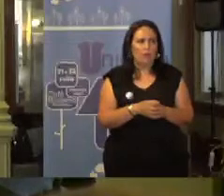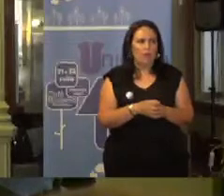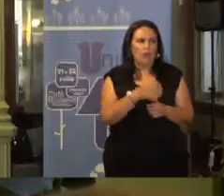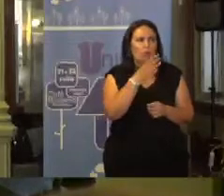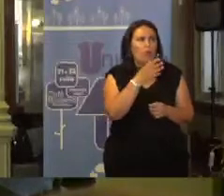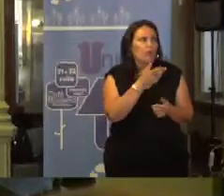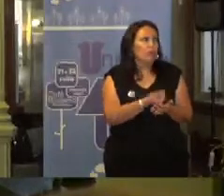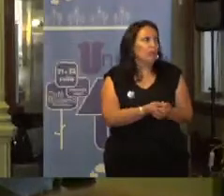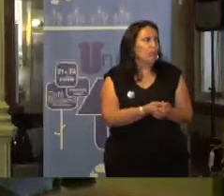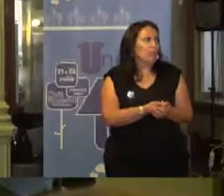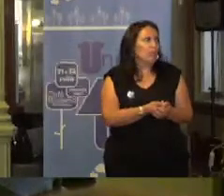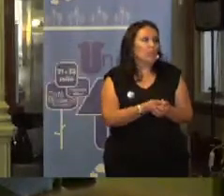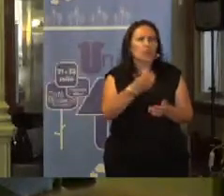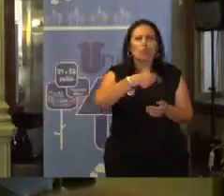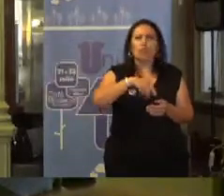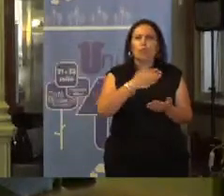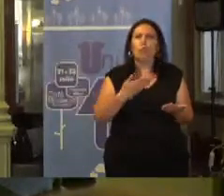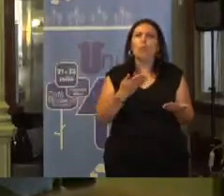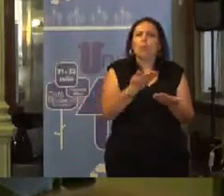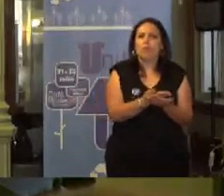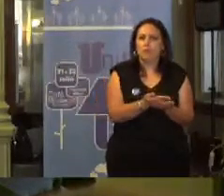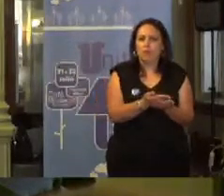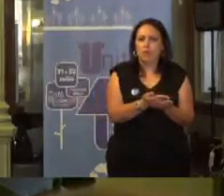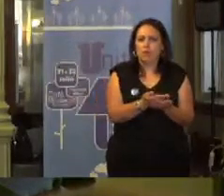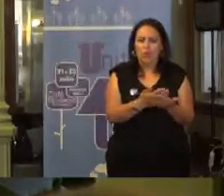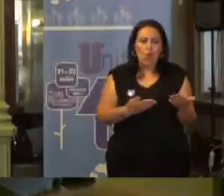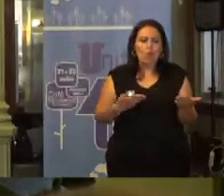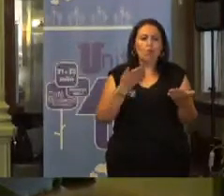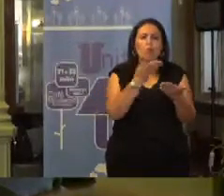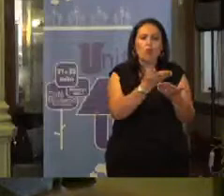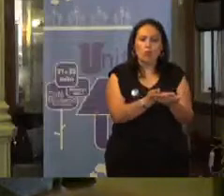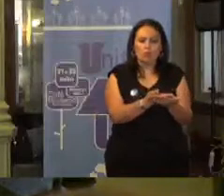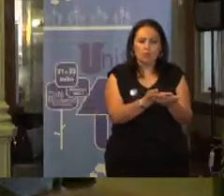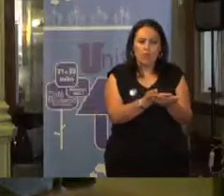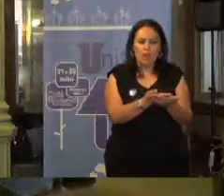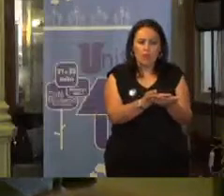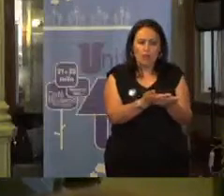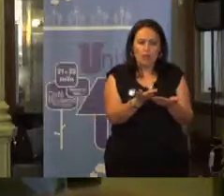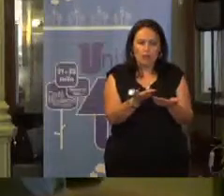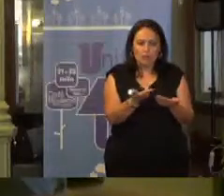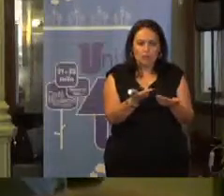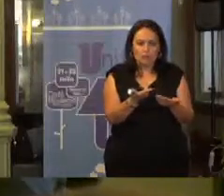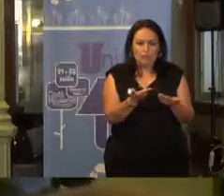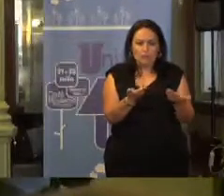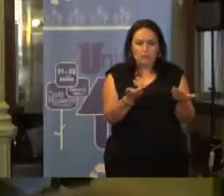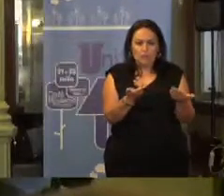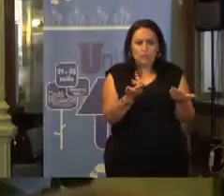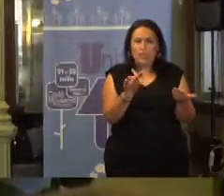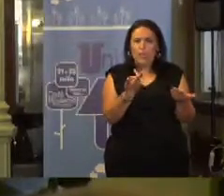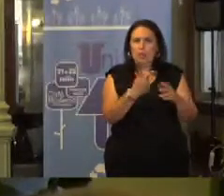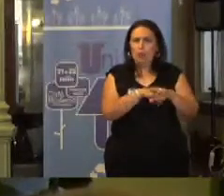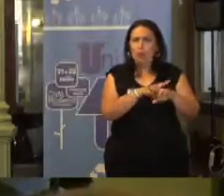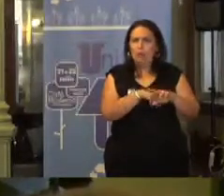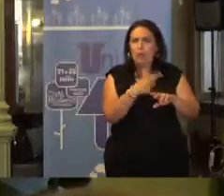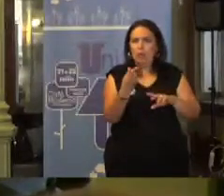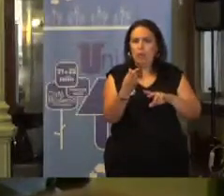algún tipo de proposta viable que nun tempo razonable